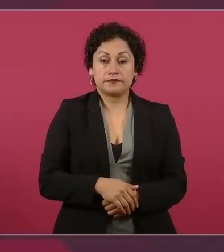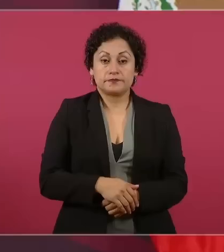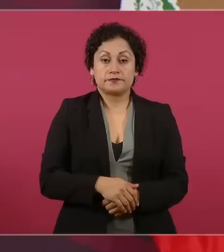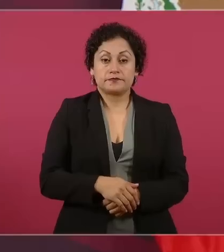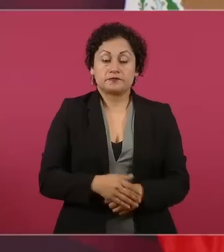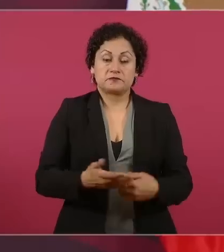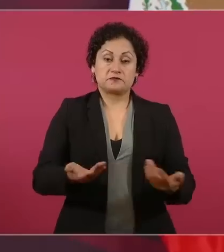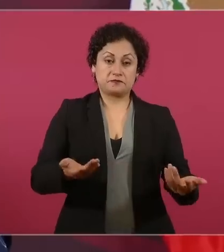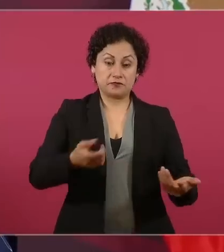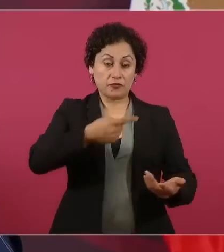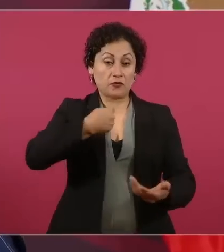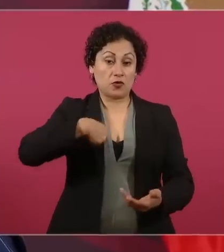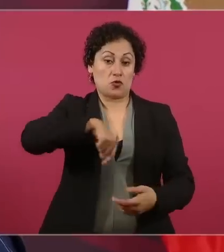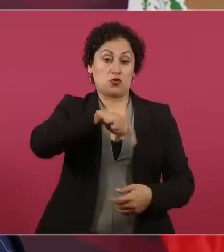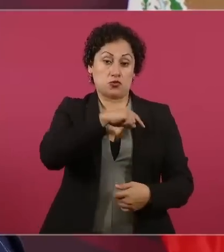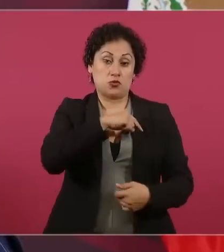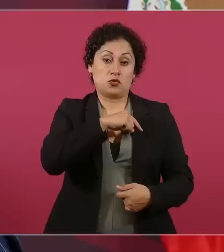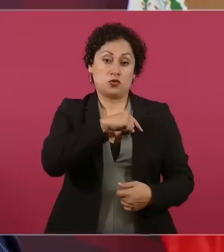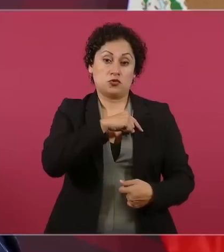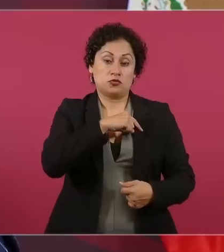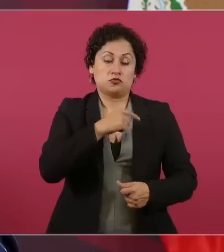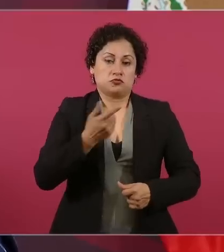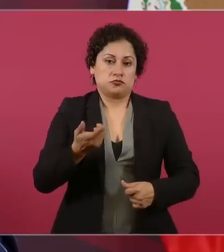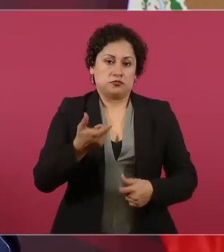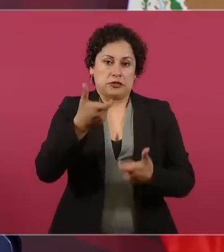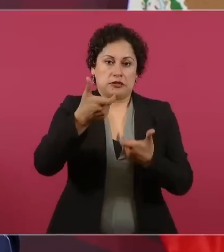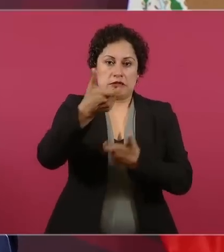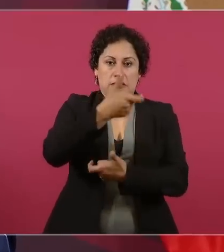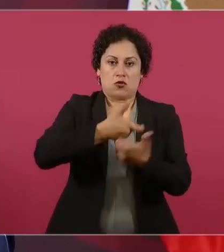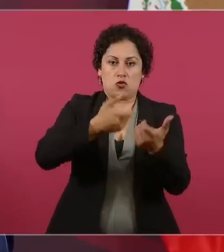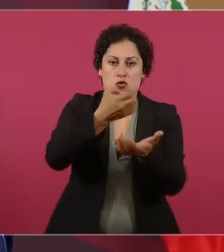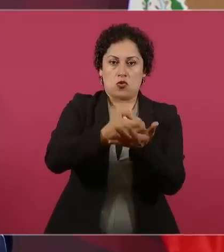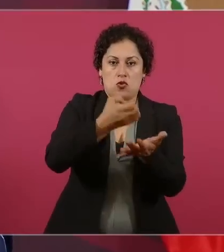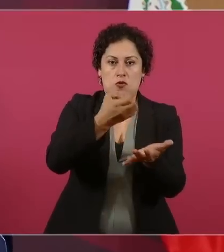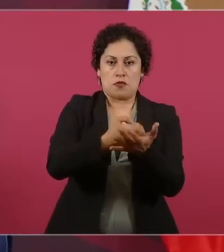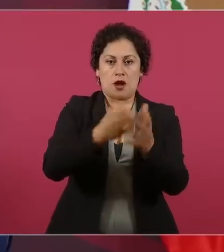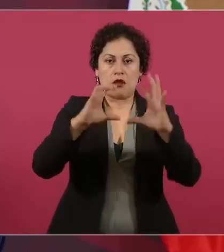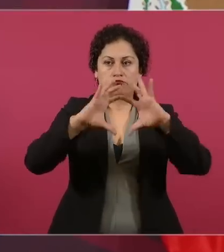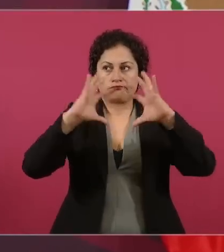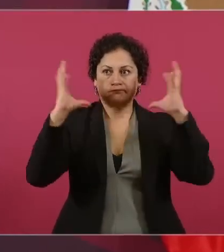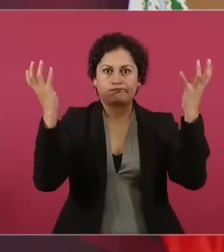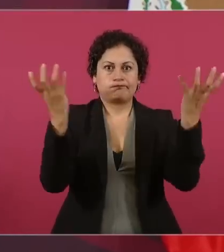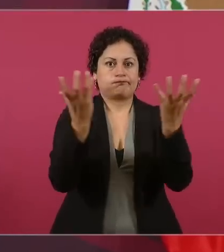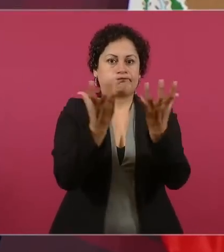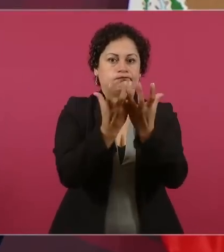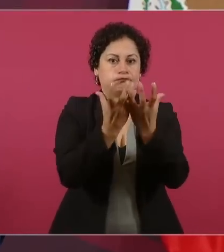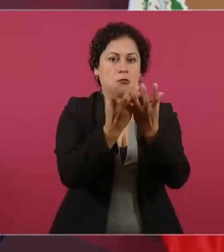una economía interrelacionada mundialmente. Por ejemplo,